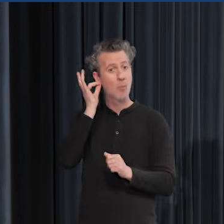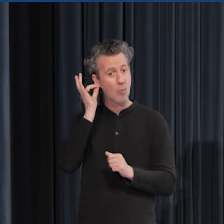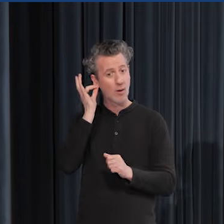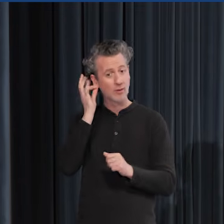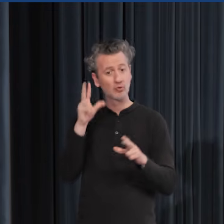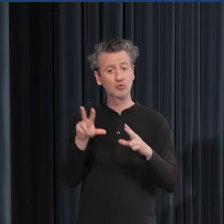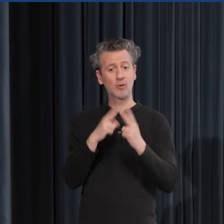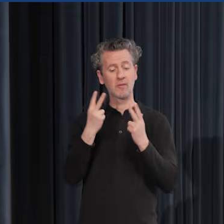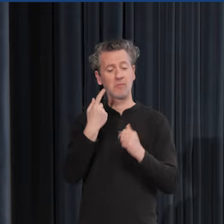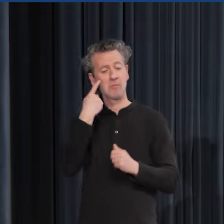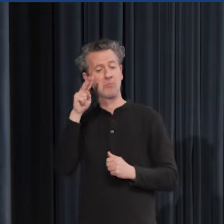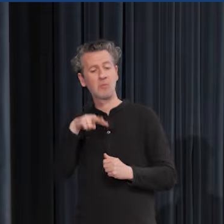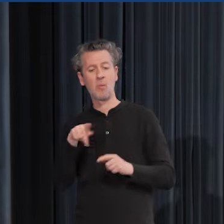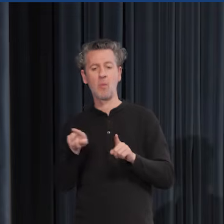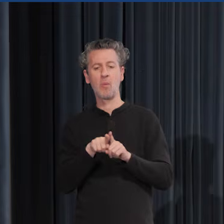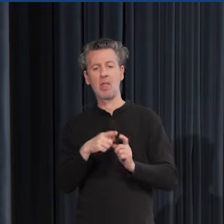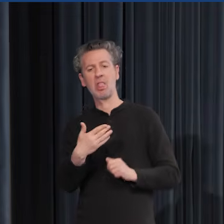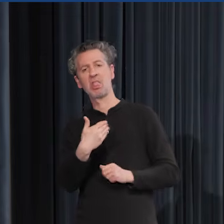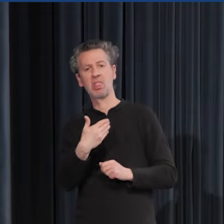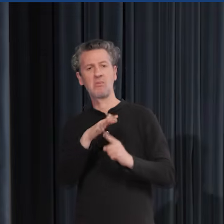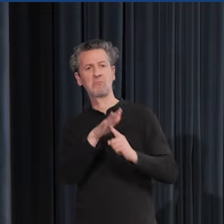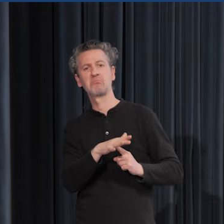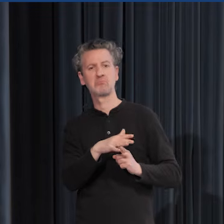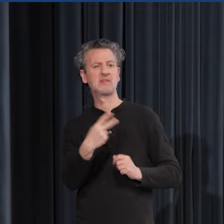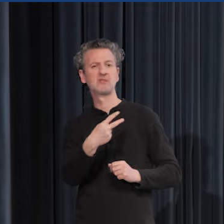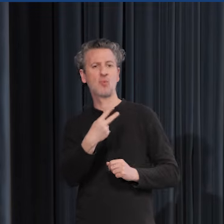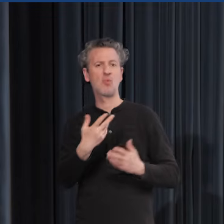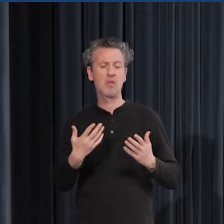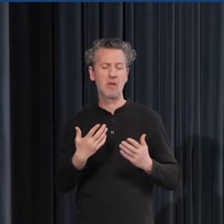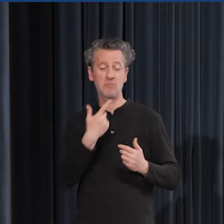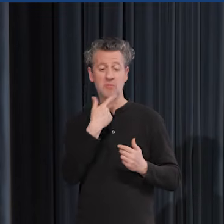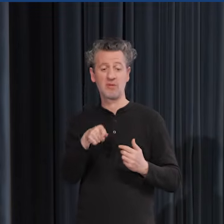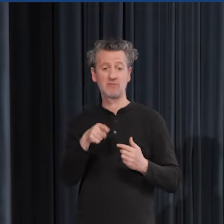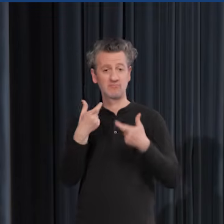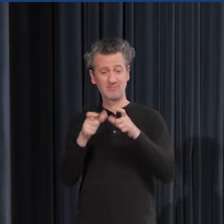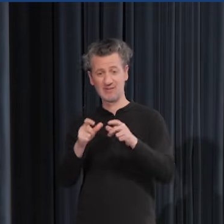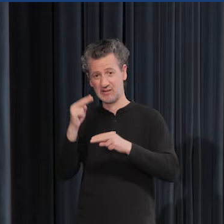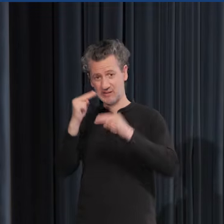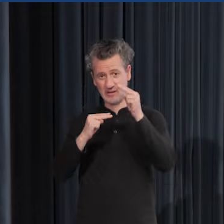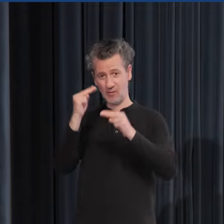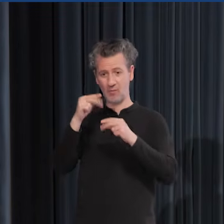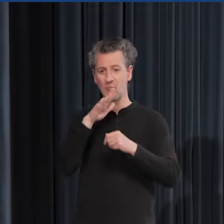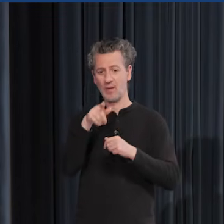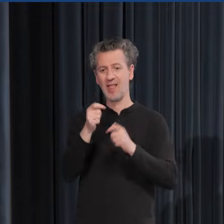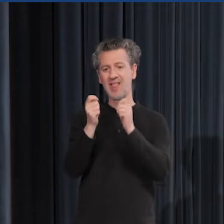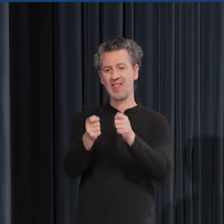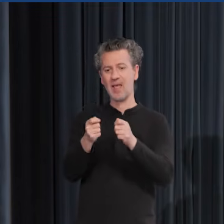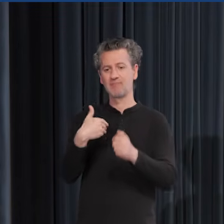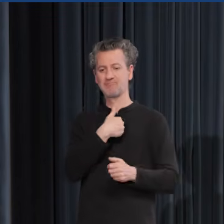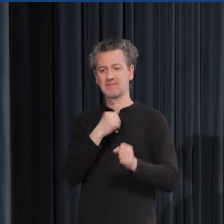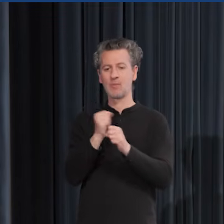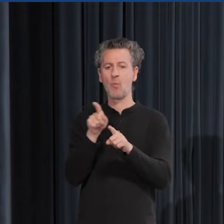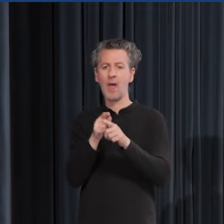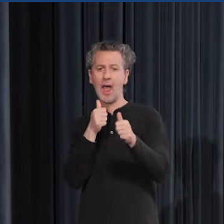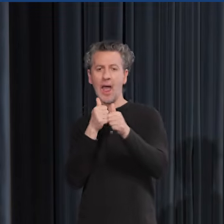están considerados como de segunda, y esto se ve en los trabajos de la construcción porque a ellas se les asignan tareas